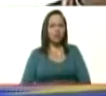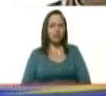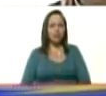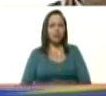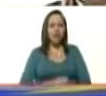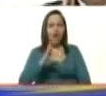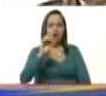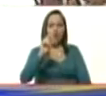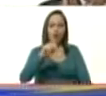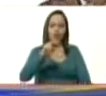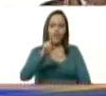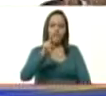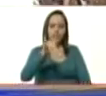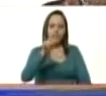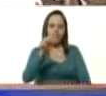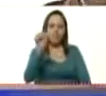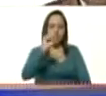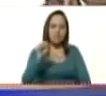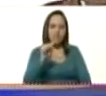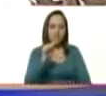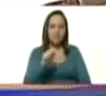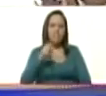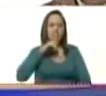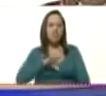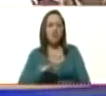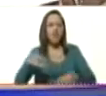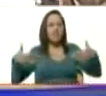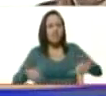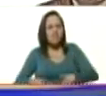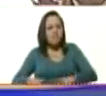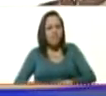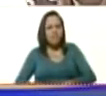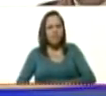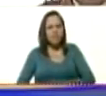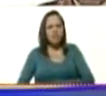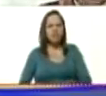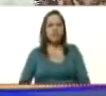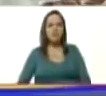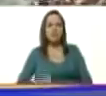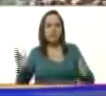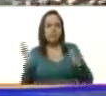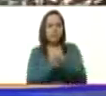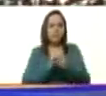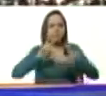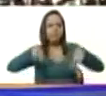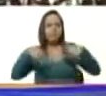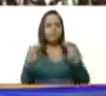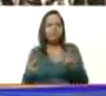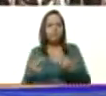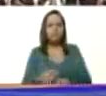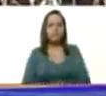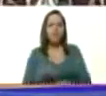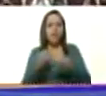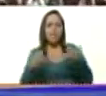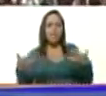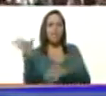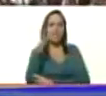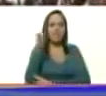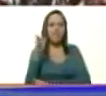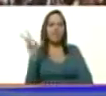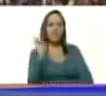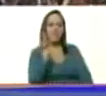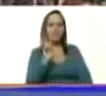historia del esfuerzo, del sacrificio y de los logros en la recuperación de la línea bandera de Venezuela.